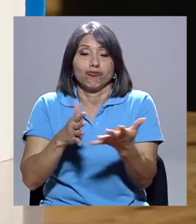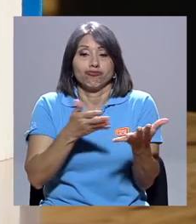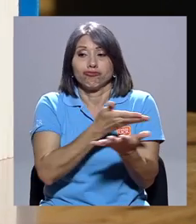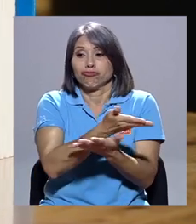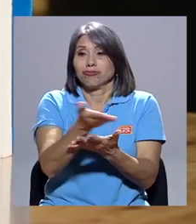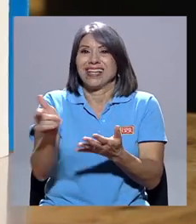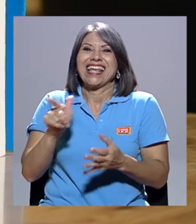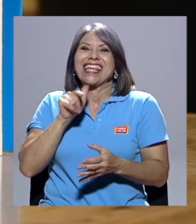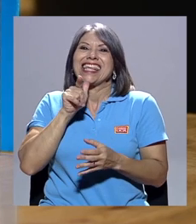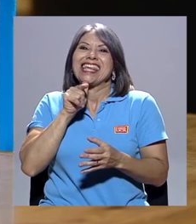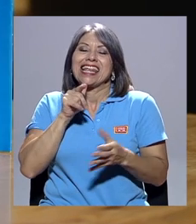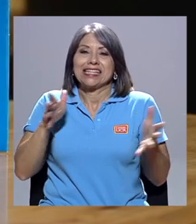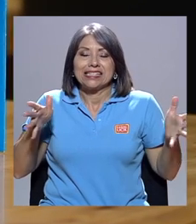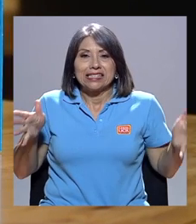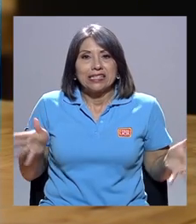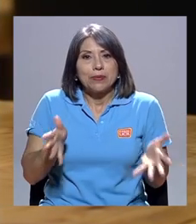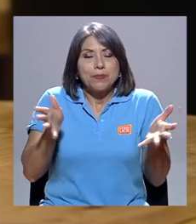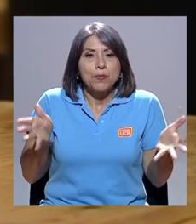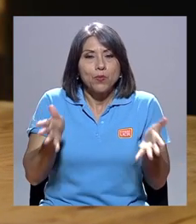que impulsaron